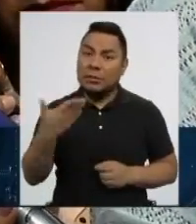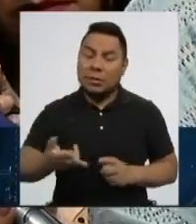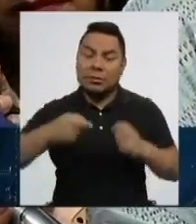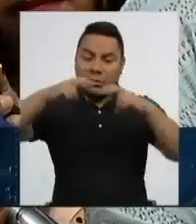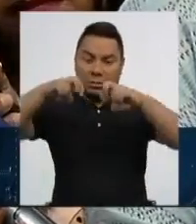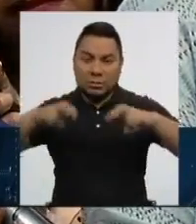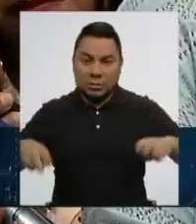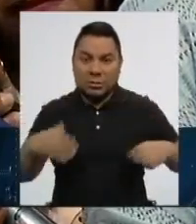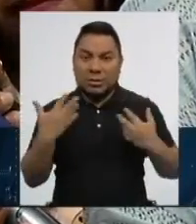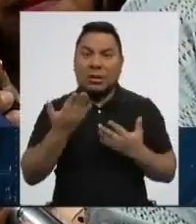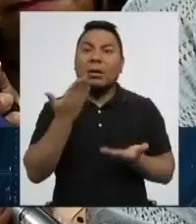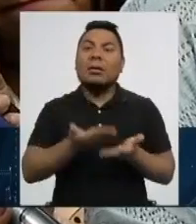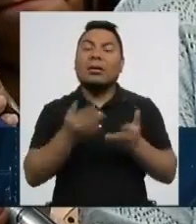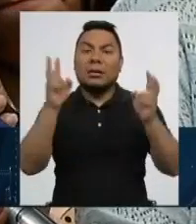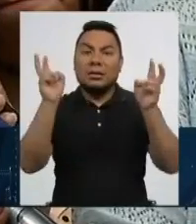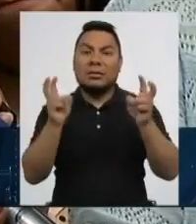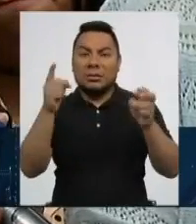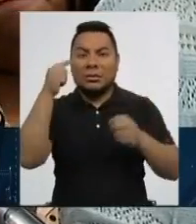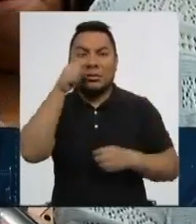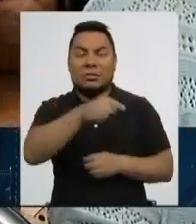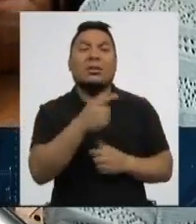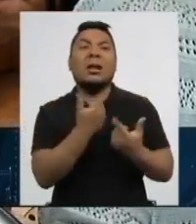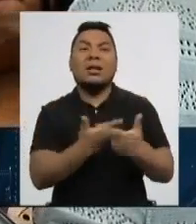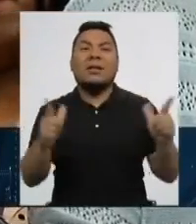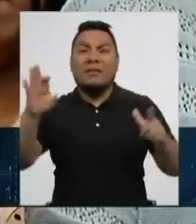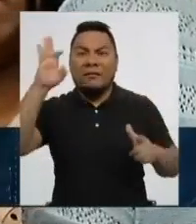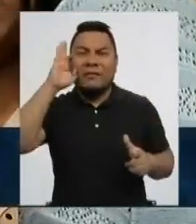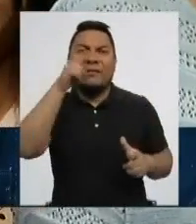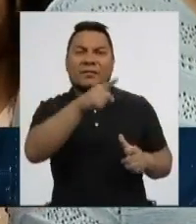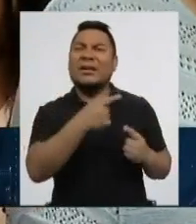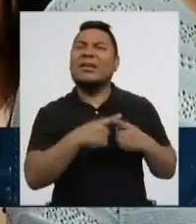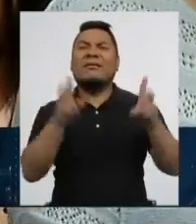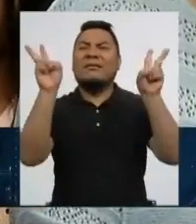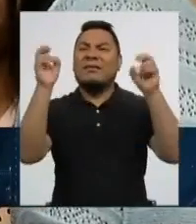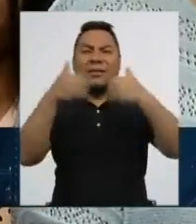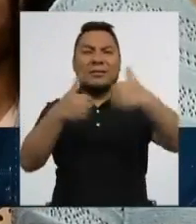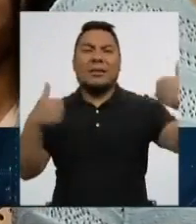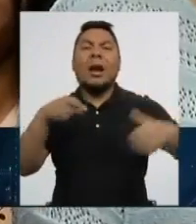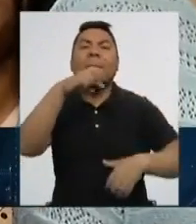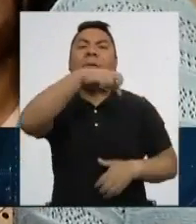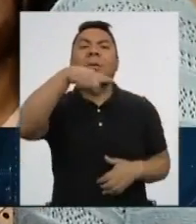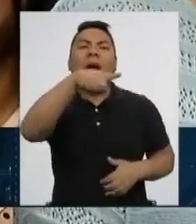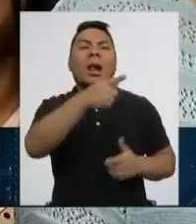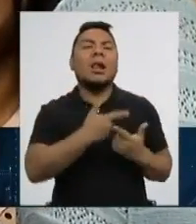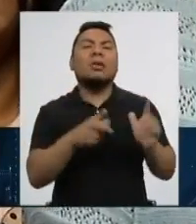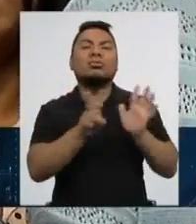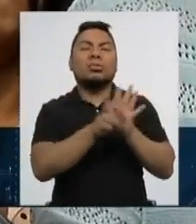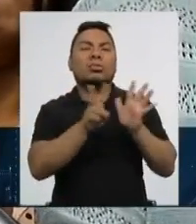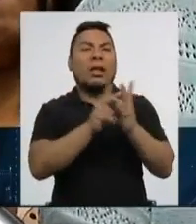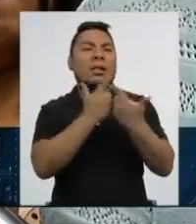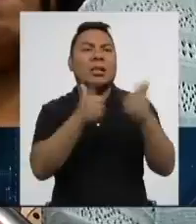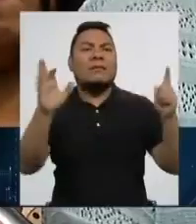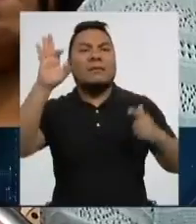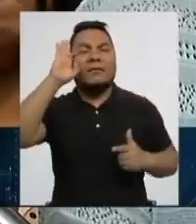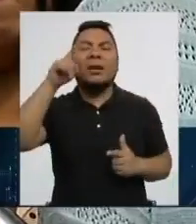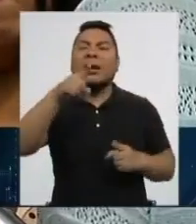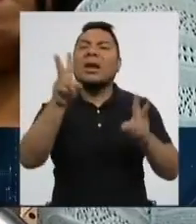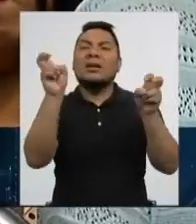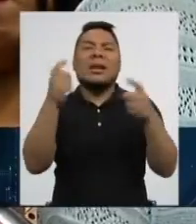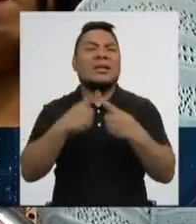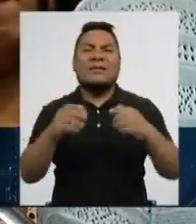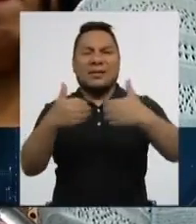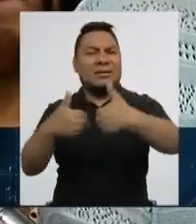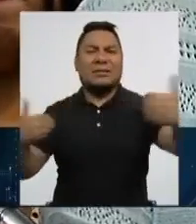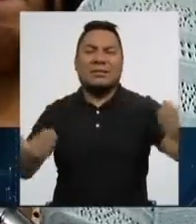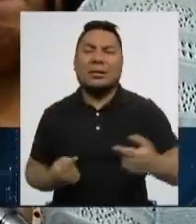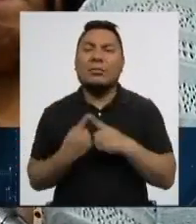se esté discutiendo la legalidad del indulto humanitario otorgado por el presidente Kuczynski al expresidente Fujimori. Porque la